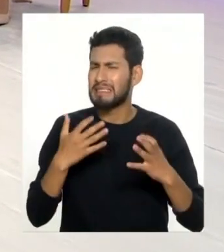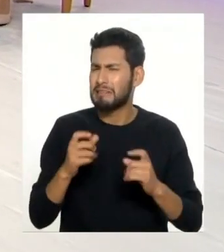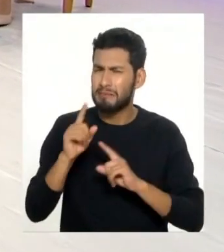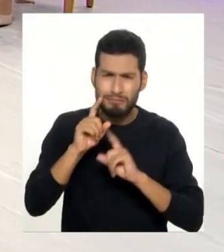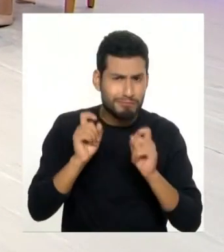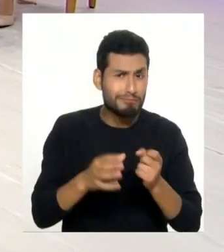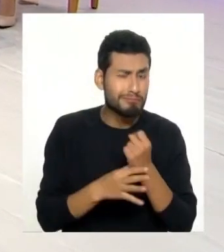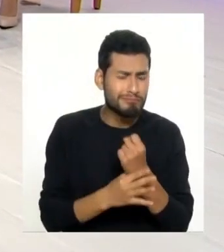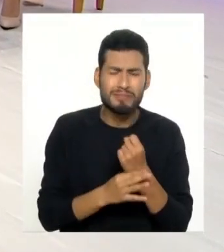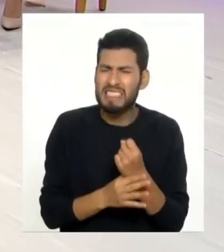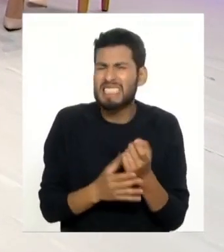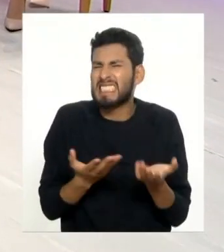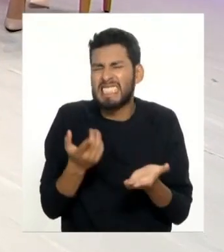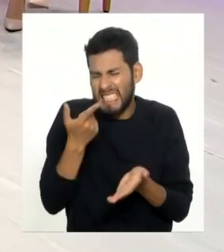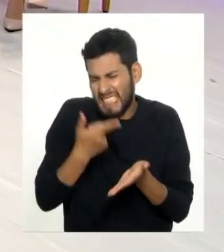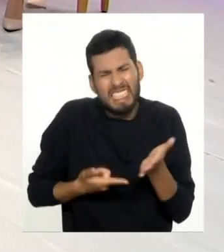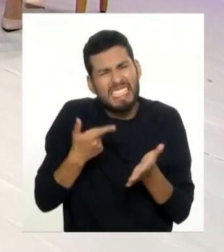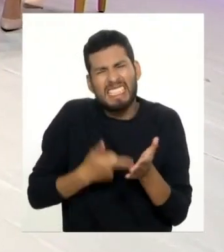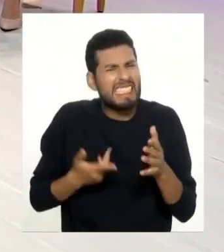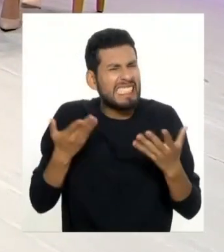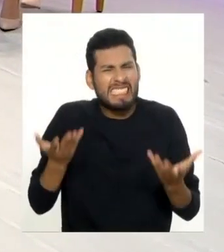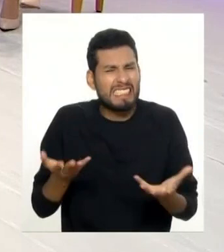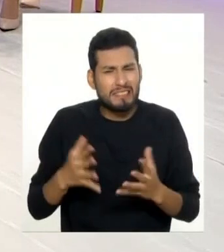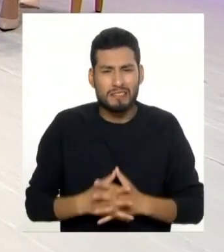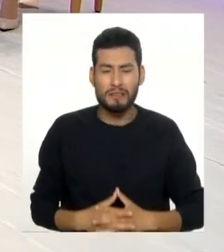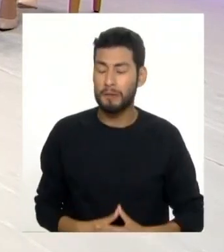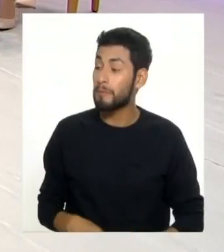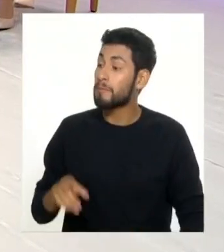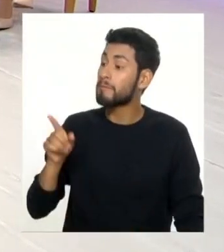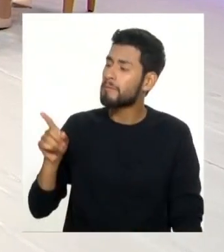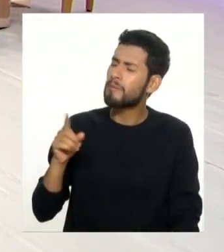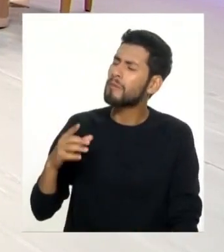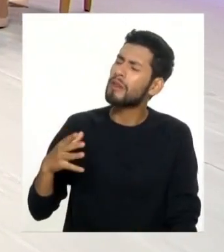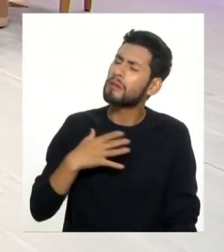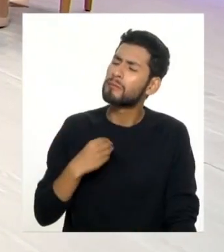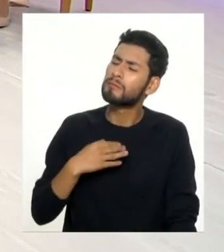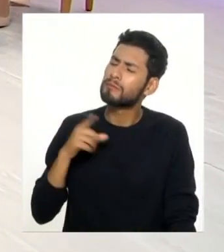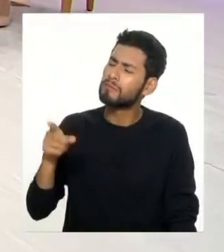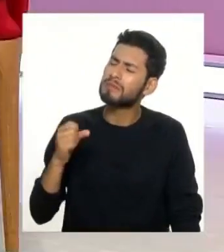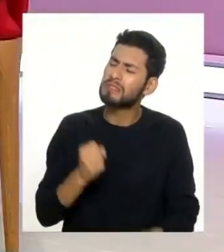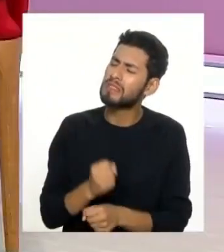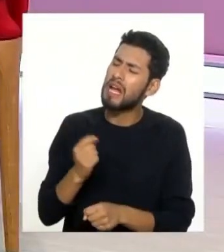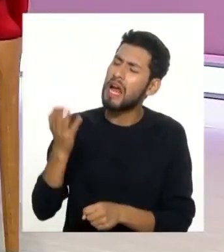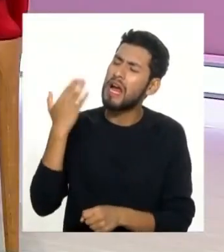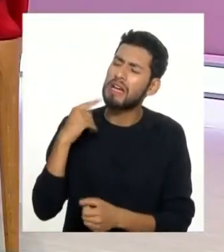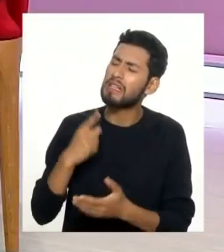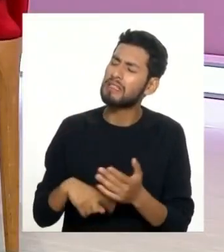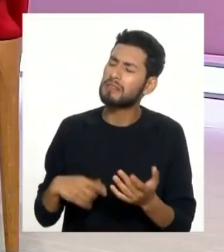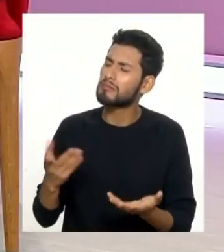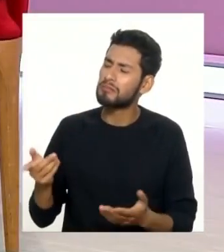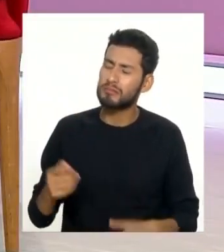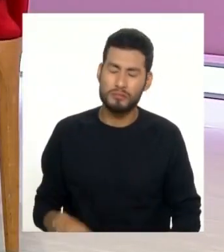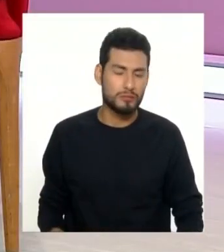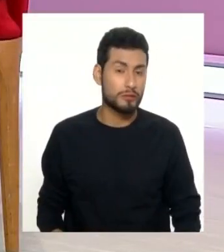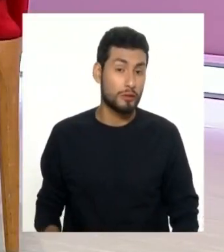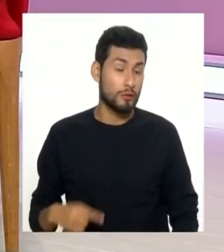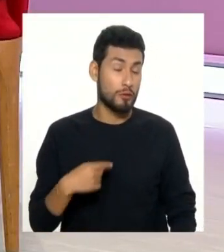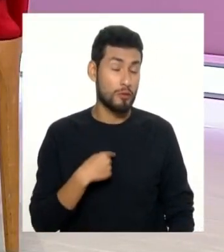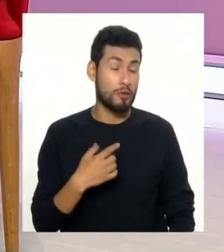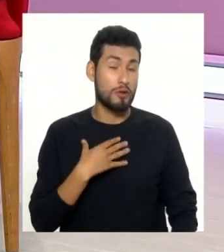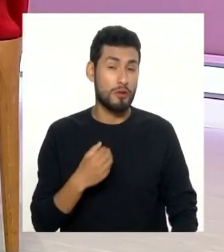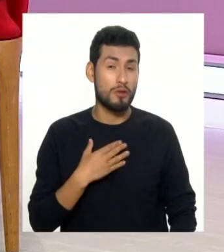consulta, doctor, ¿qué cosa es? Te entendimos. Luis, ¿cuántos años tienes y en qué trabajabas? Yo